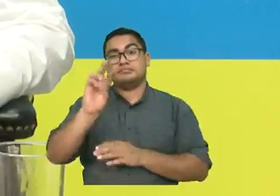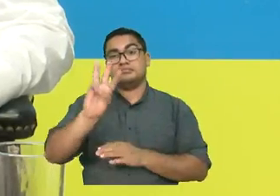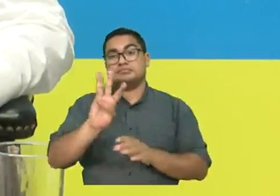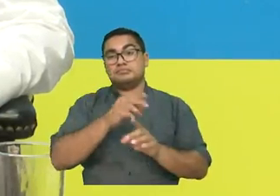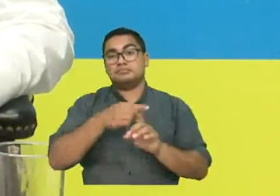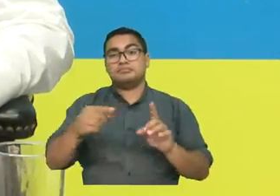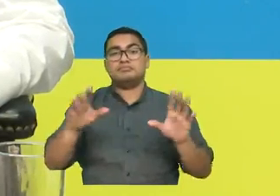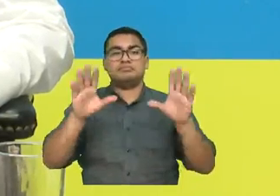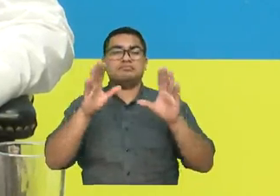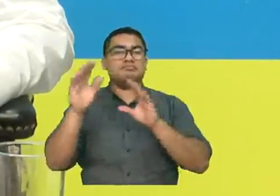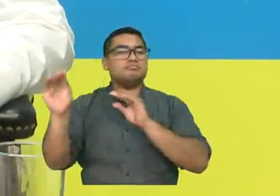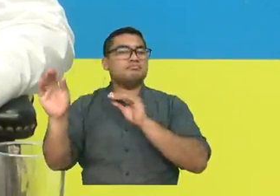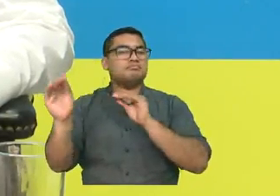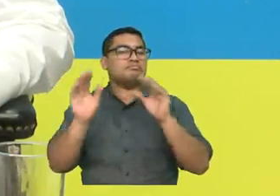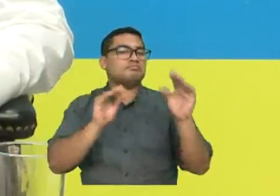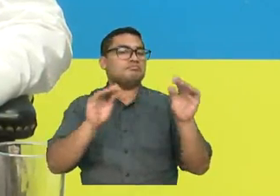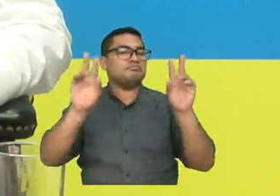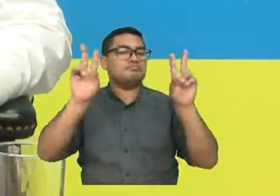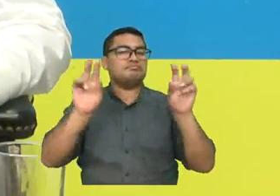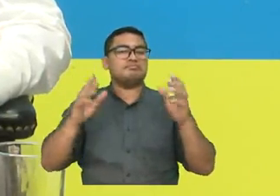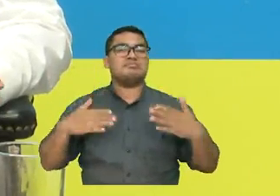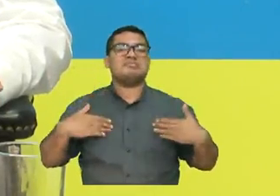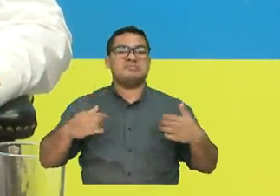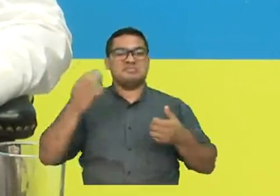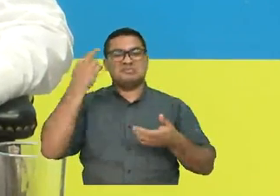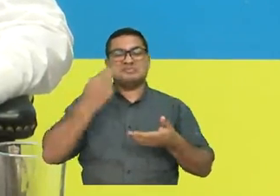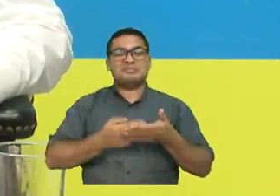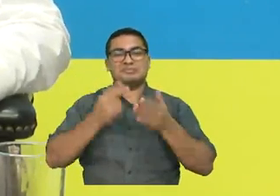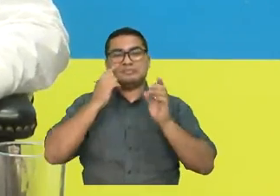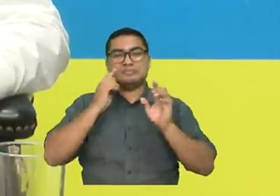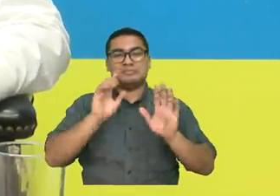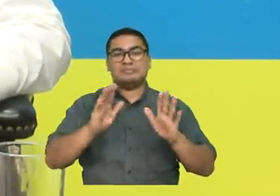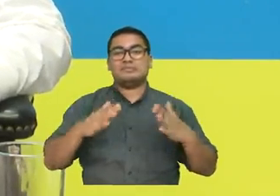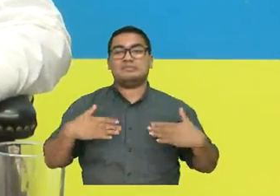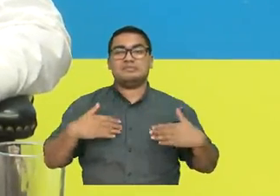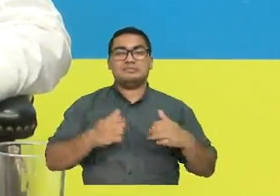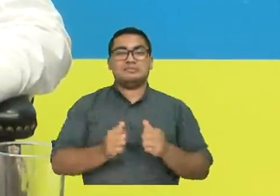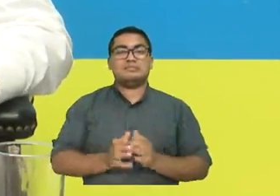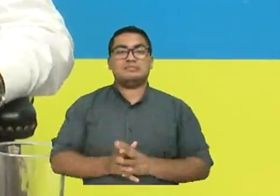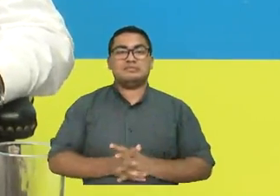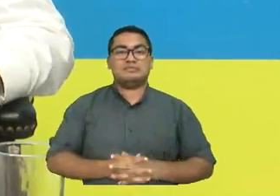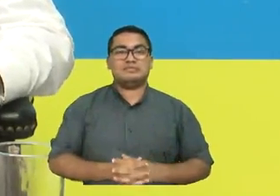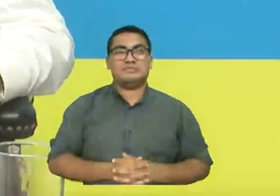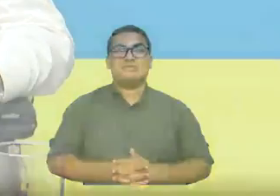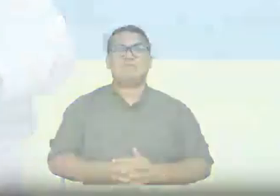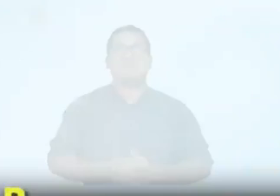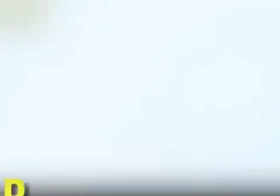para seguir conversando sobre temas de salud. Recuerde que prevenir también es salud.